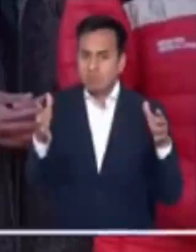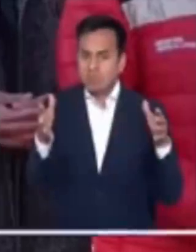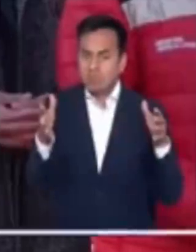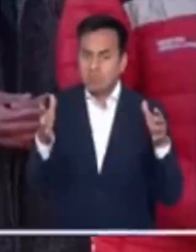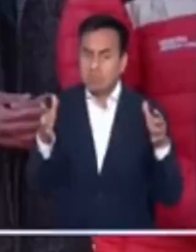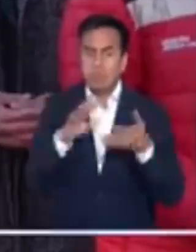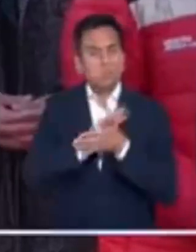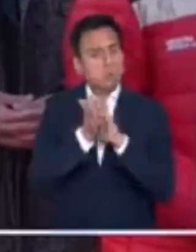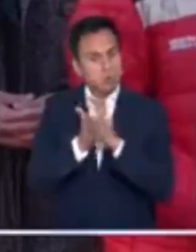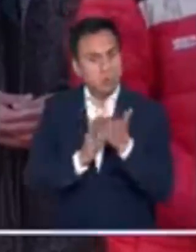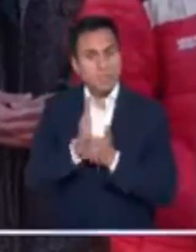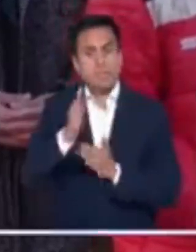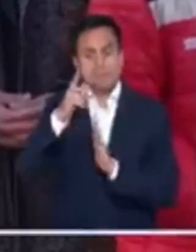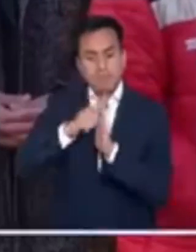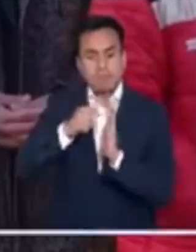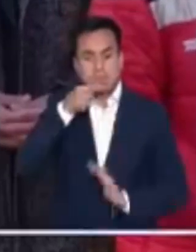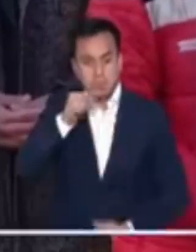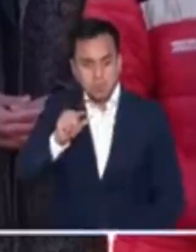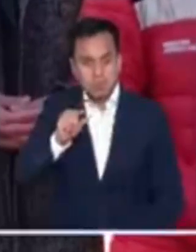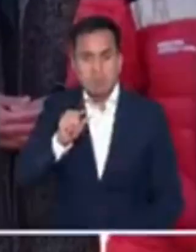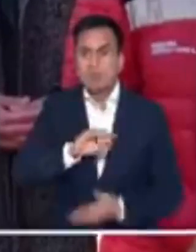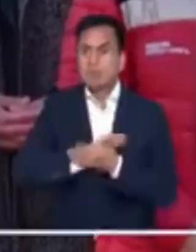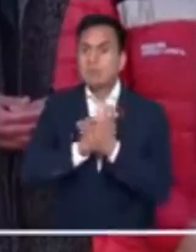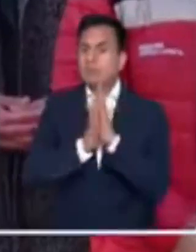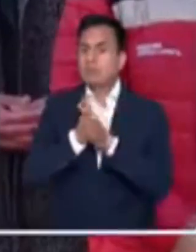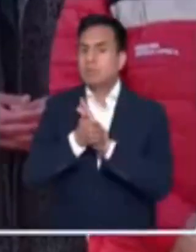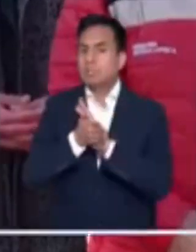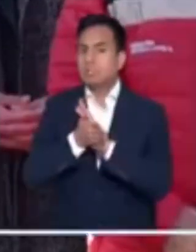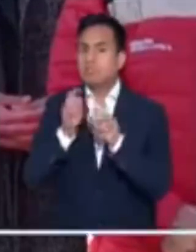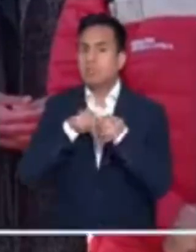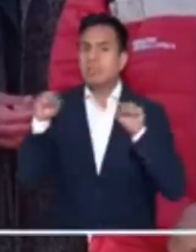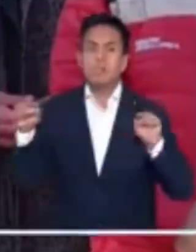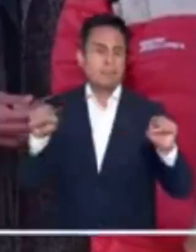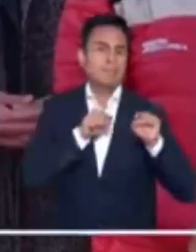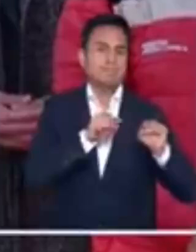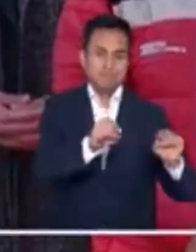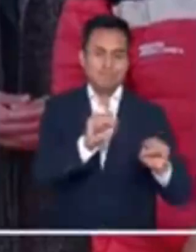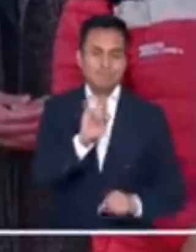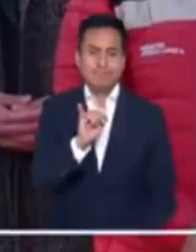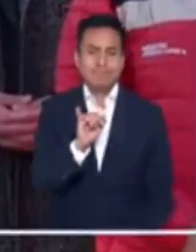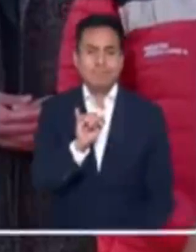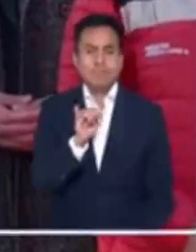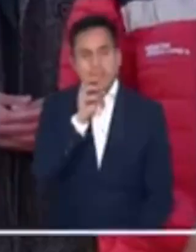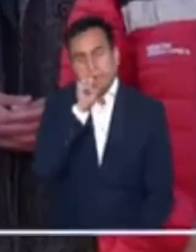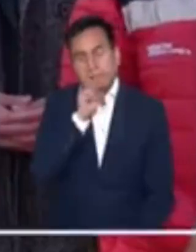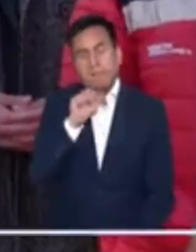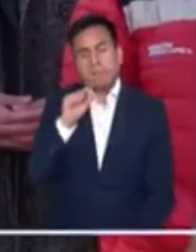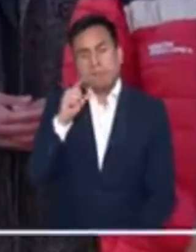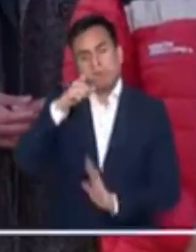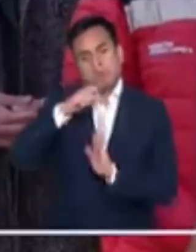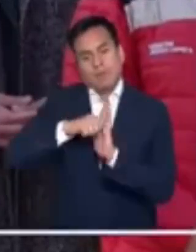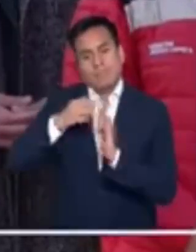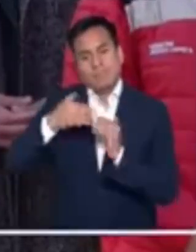todas ellas parten en los próximos meses. Y todas van a estar sucediendo simultáneamente. Entonces, a resistir un poco estos